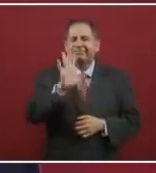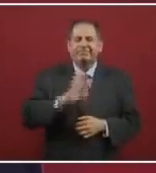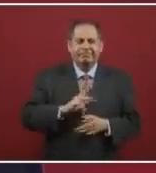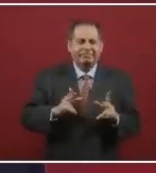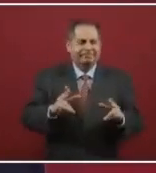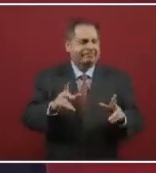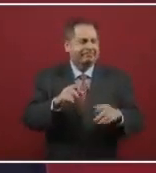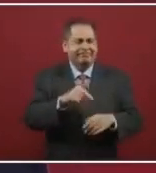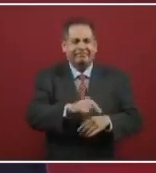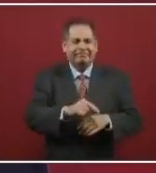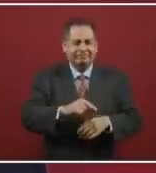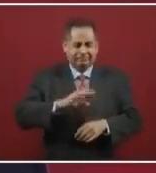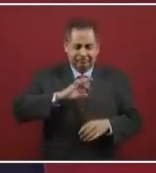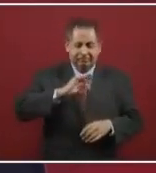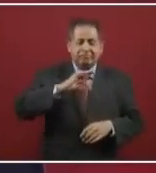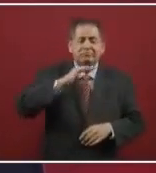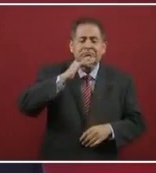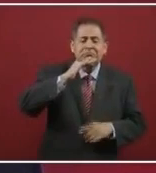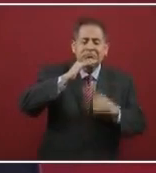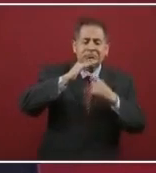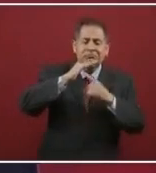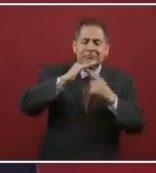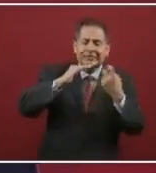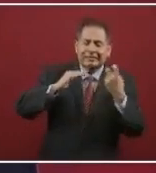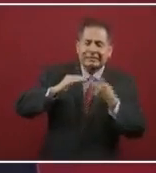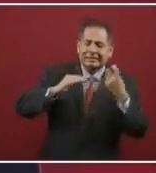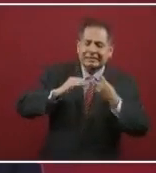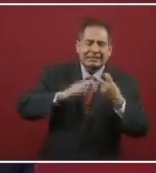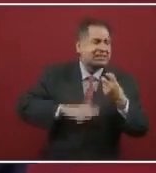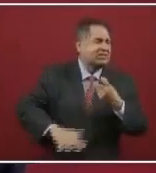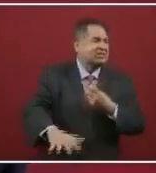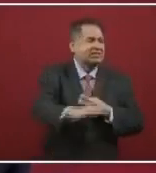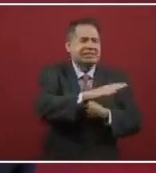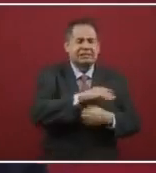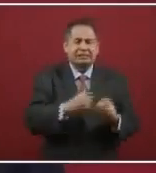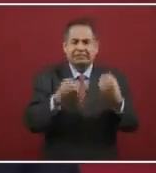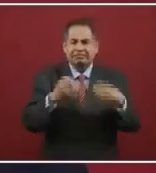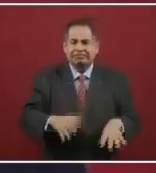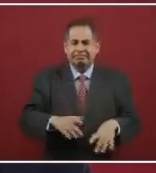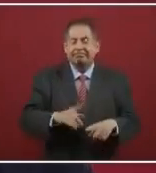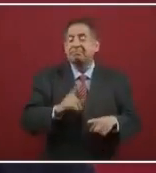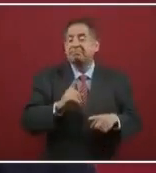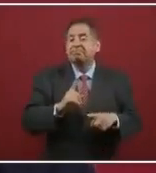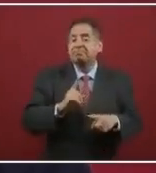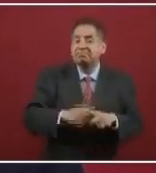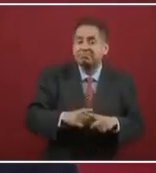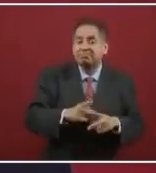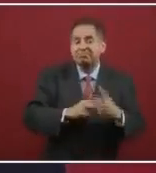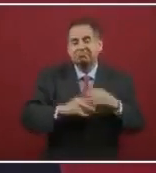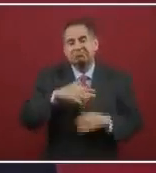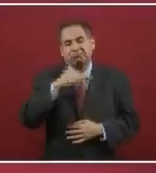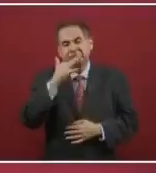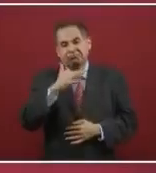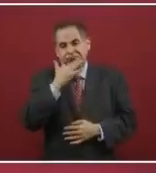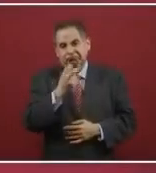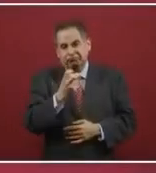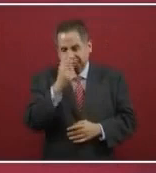está destruyendo al país. No tengo la menor duda de eso.